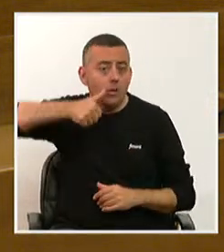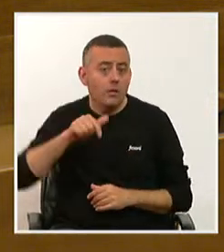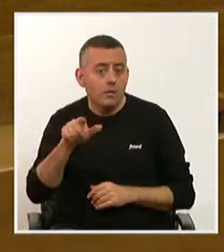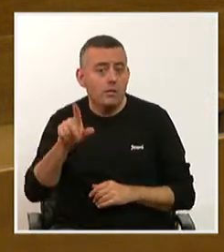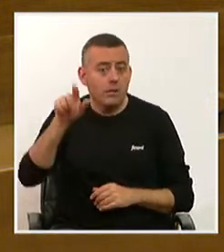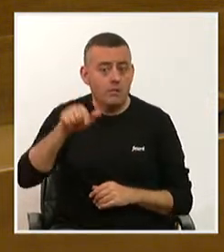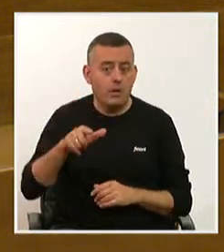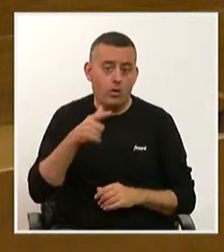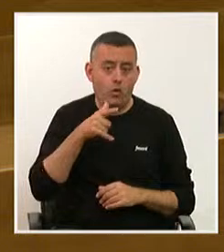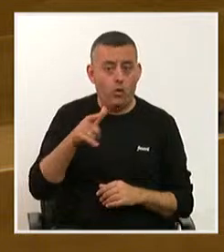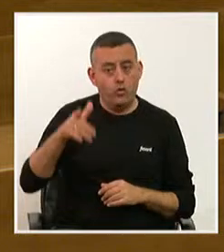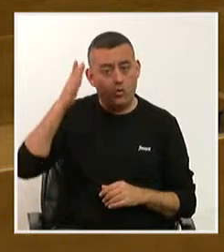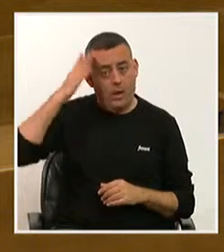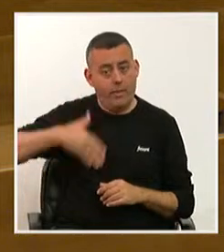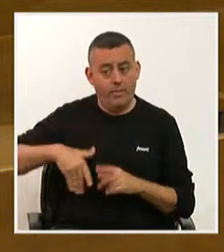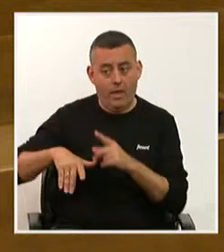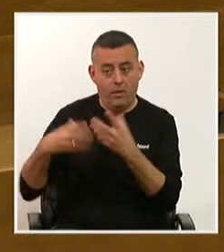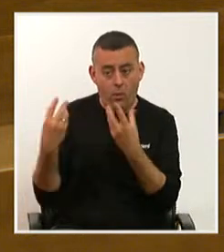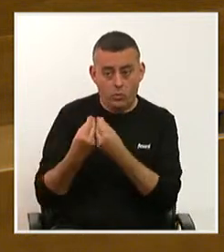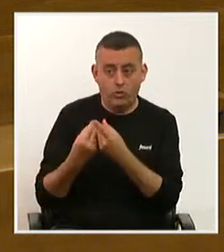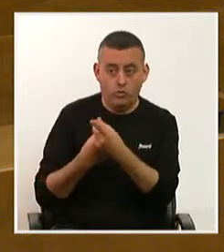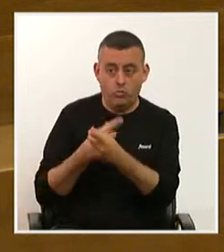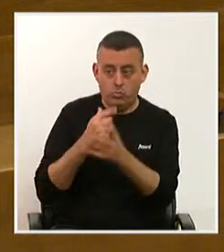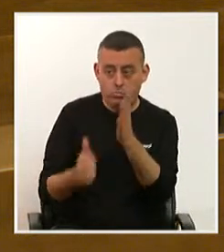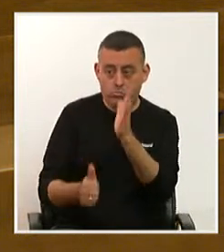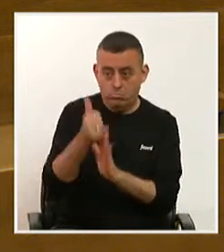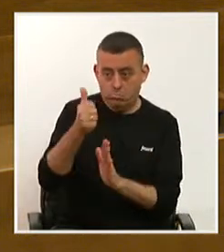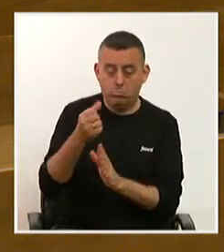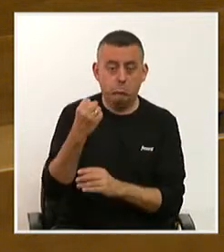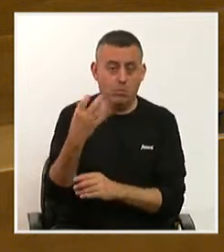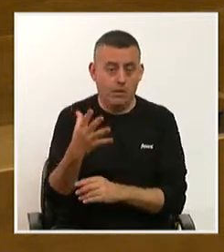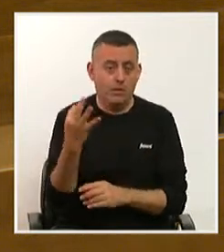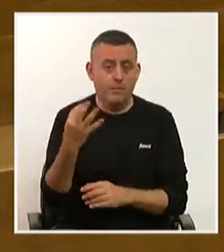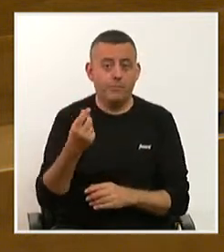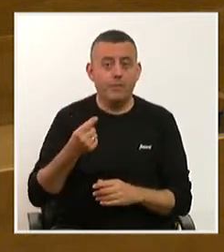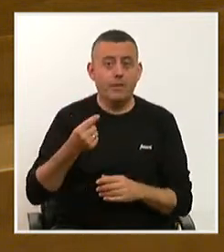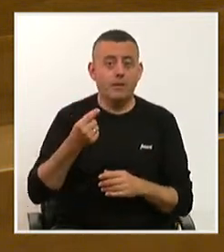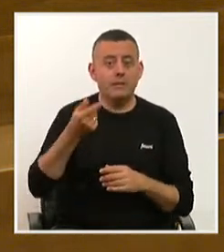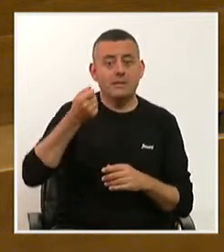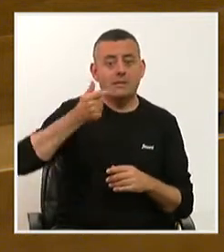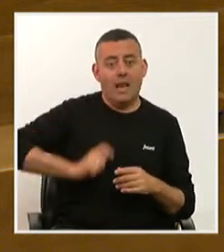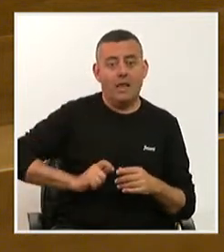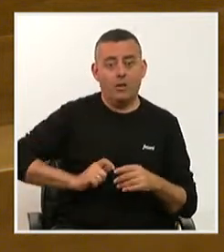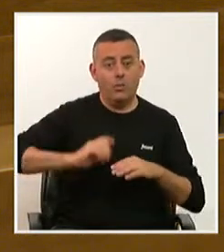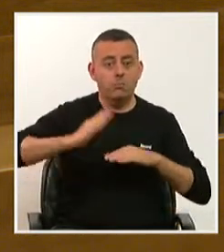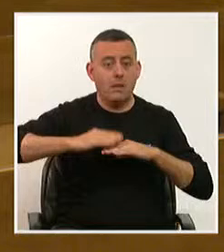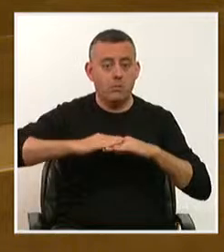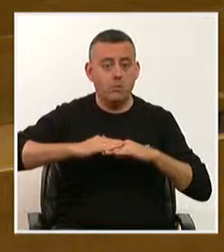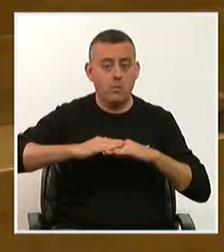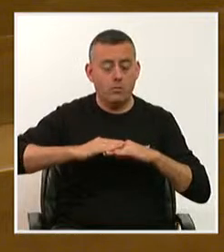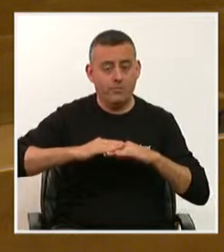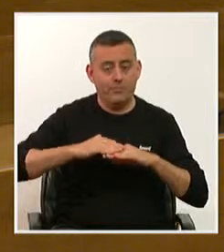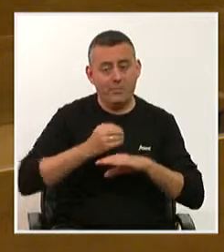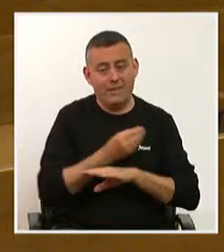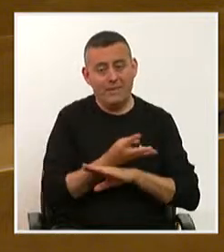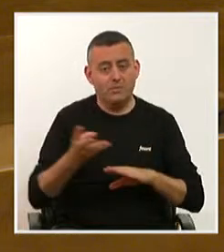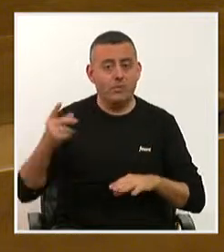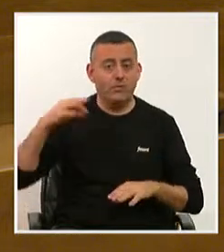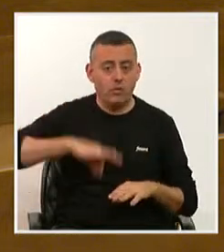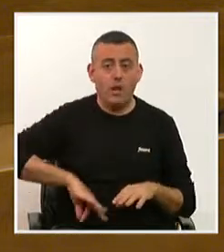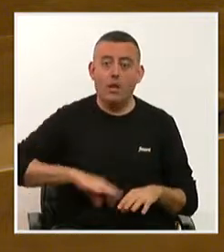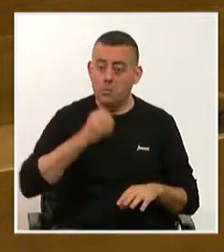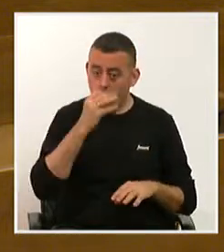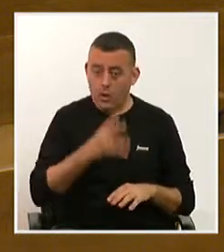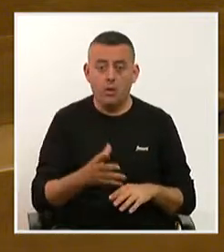Díaz pues una reforma en este cas del salar profesional que tor a dignificar la vida de person especial dones